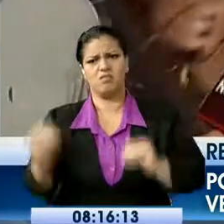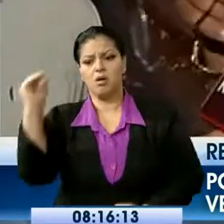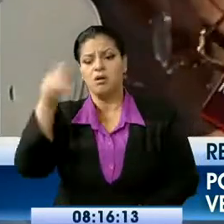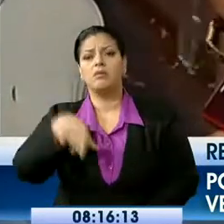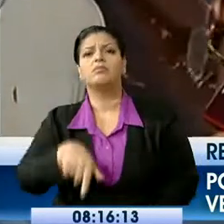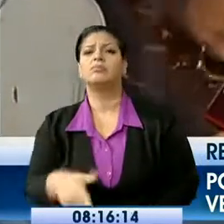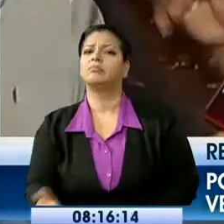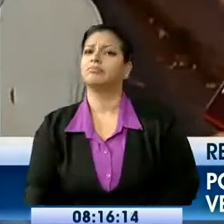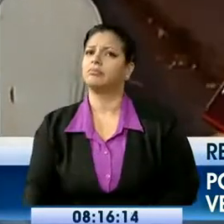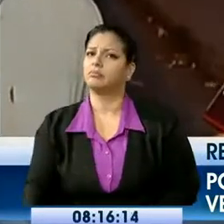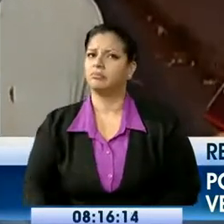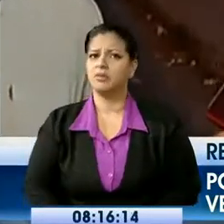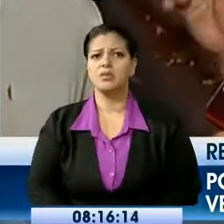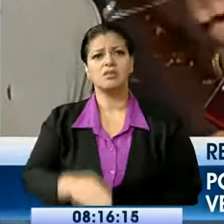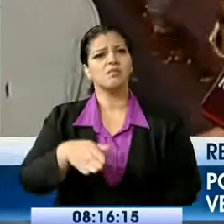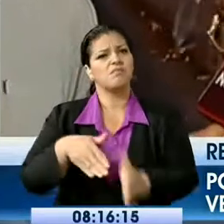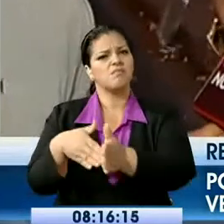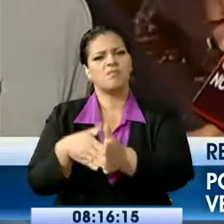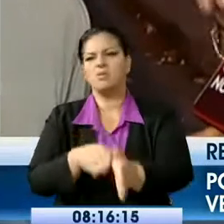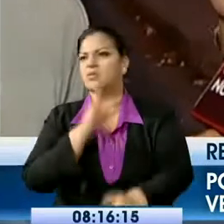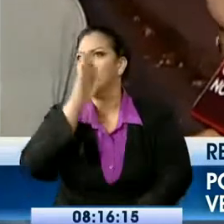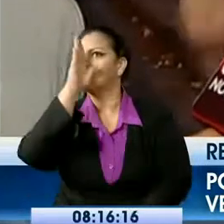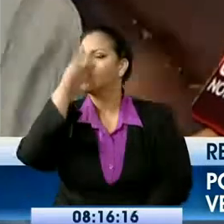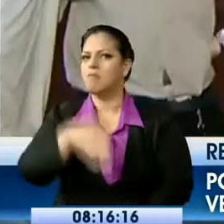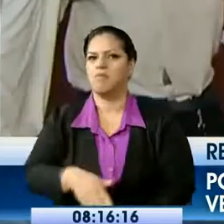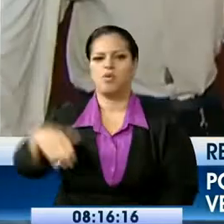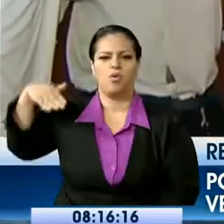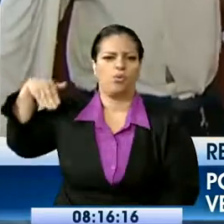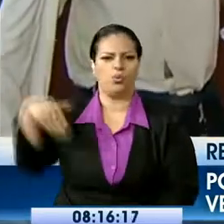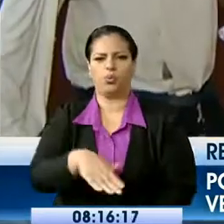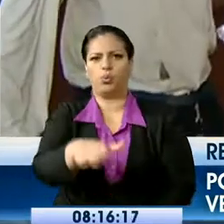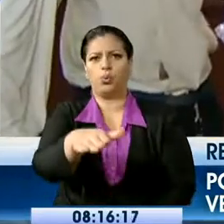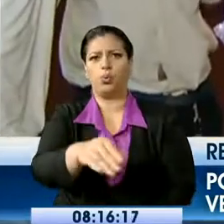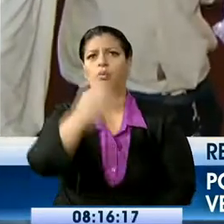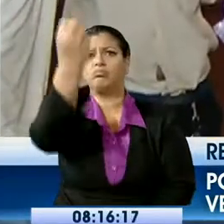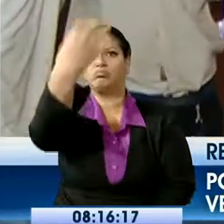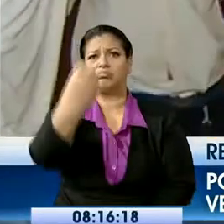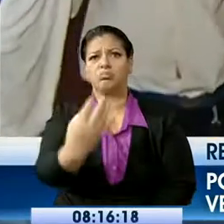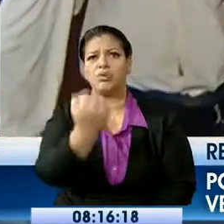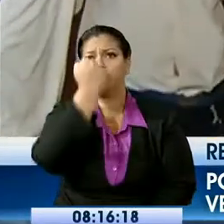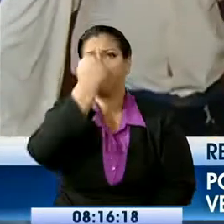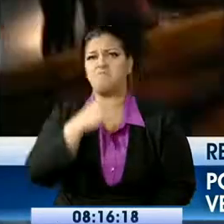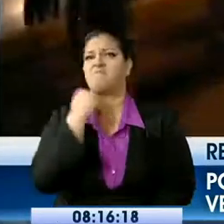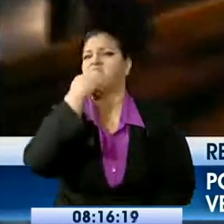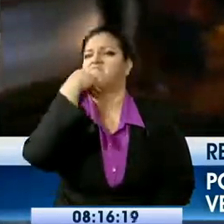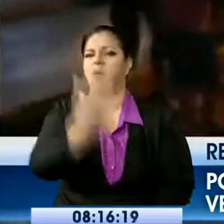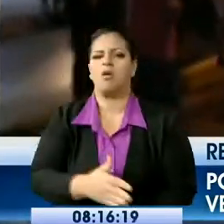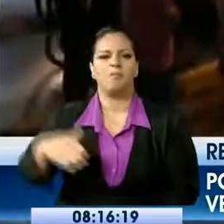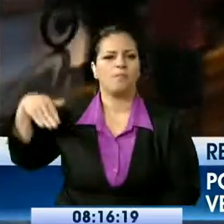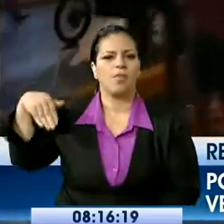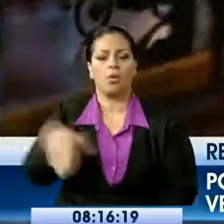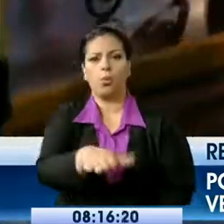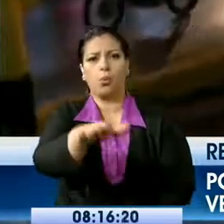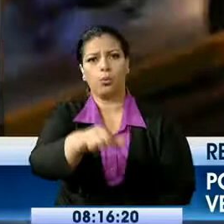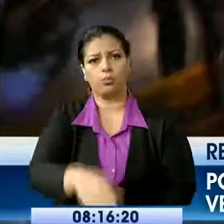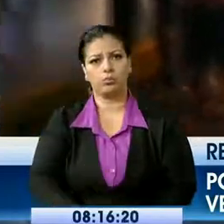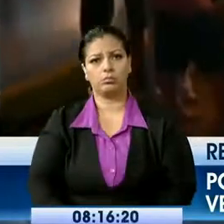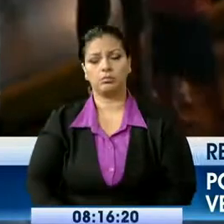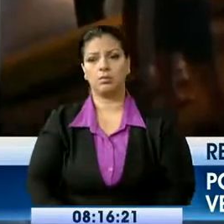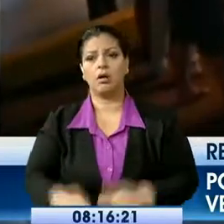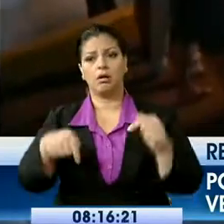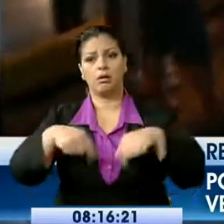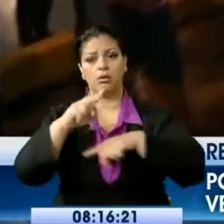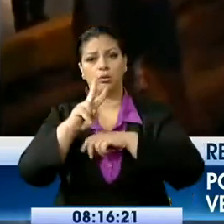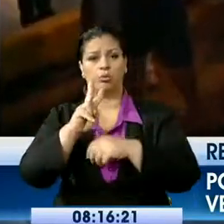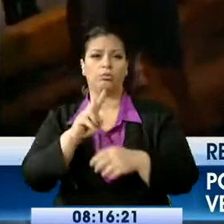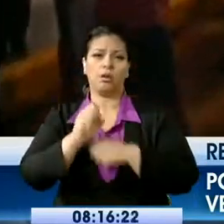andan las locas, todos siempre andan a la velocidad y nunca respetan la luz. Y aseguran que en lo que va del año, 4 personas han perdido la vida